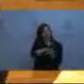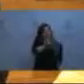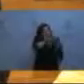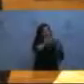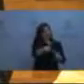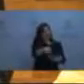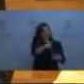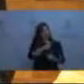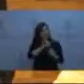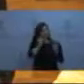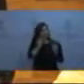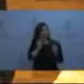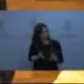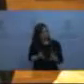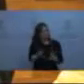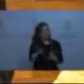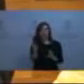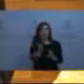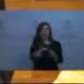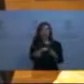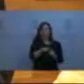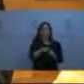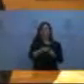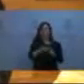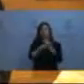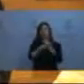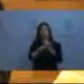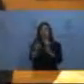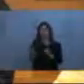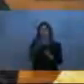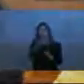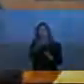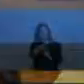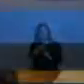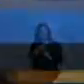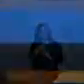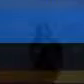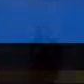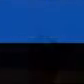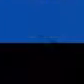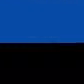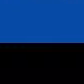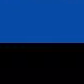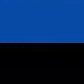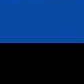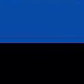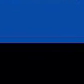es que tome medidas, porque esto no tiene buen aspecto, señora consejera. Gracias.